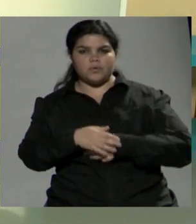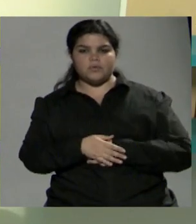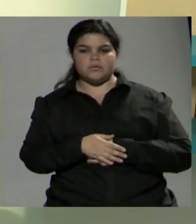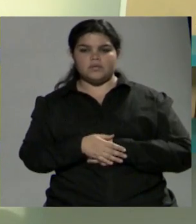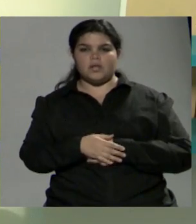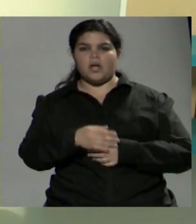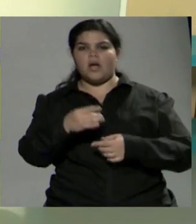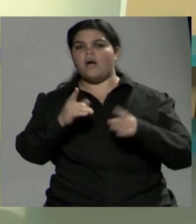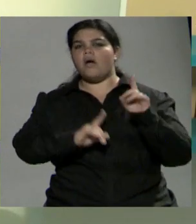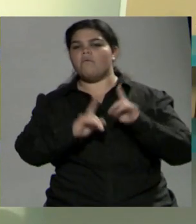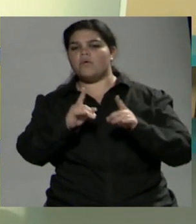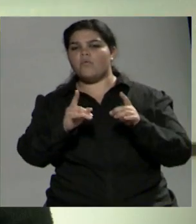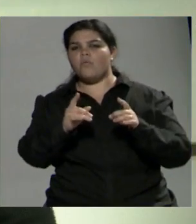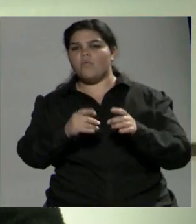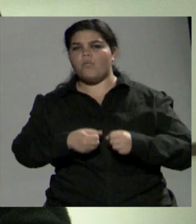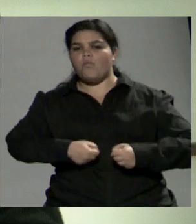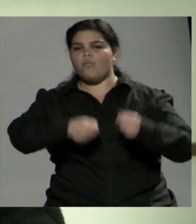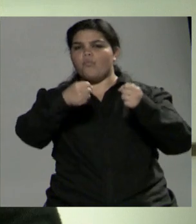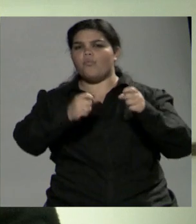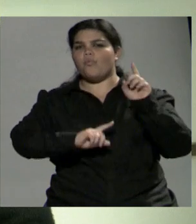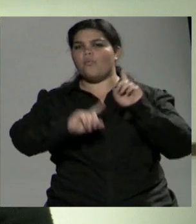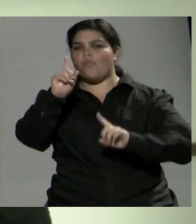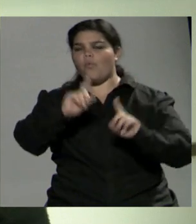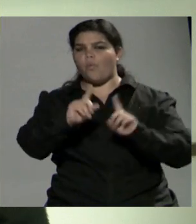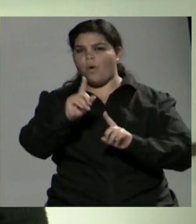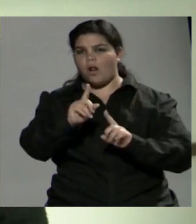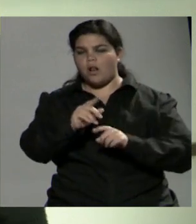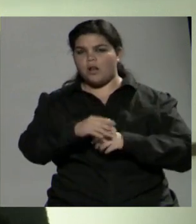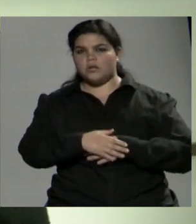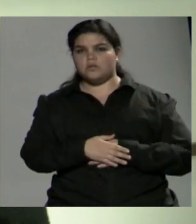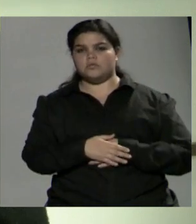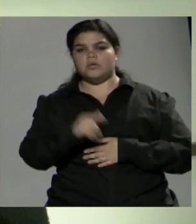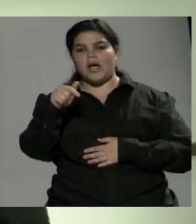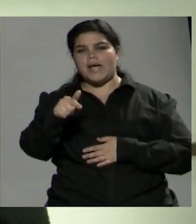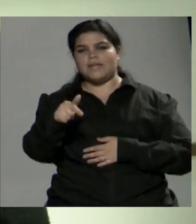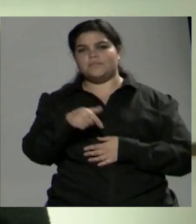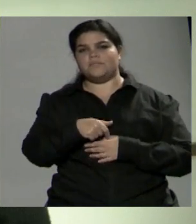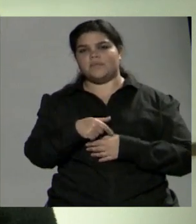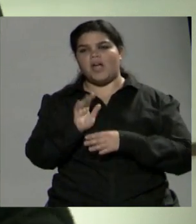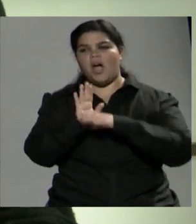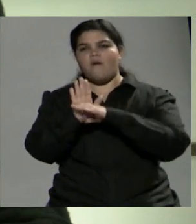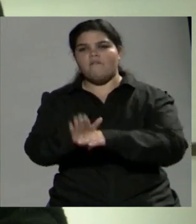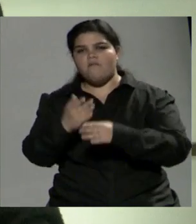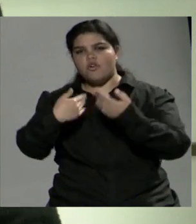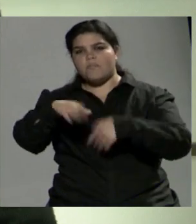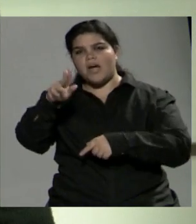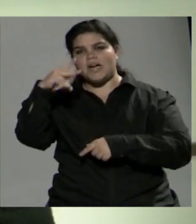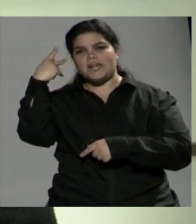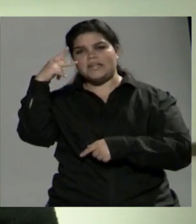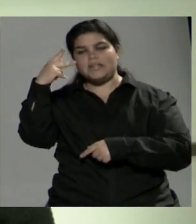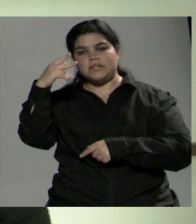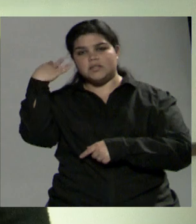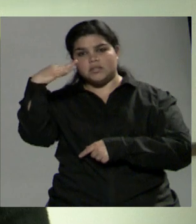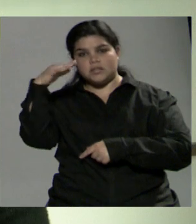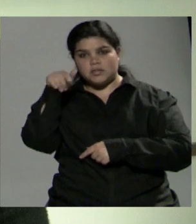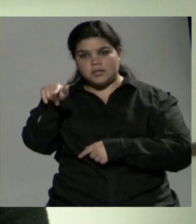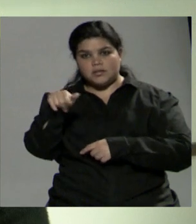fuera de esa interna porque decidió ir por fuera, que es el caso de Ubaldini.